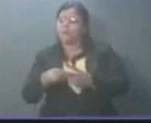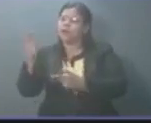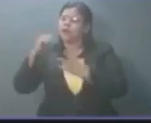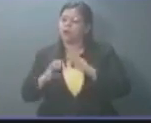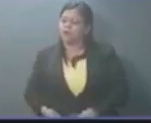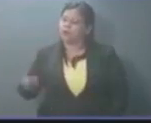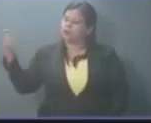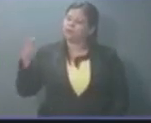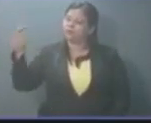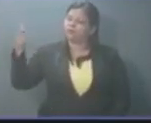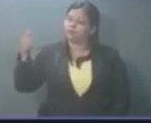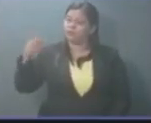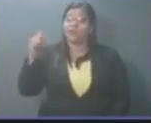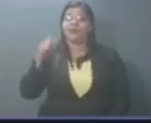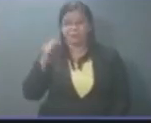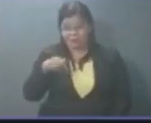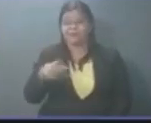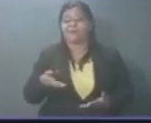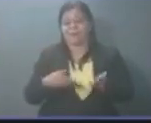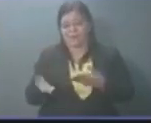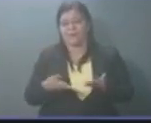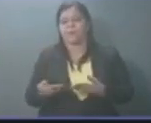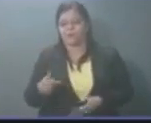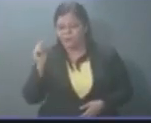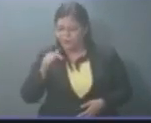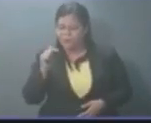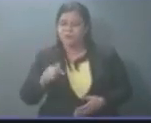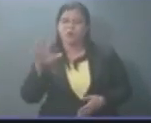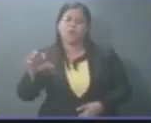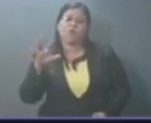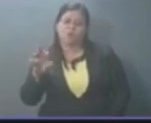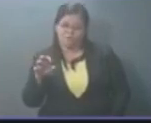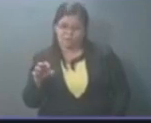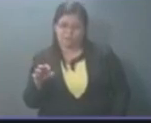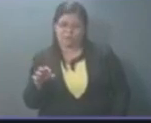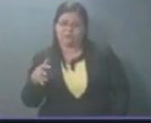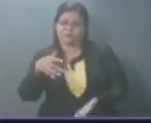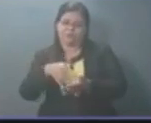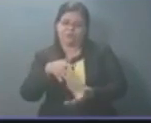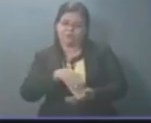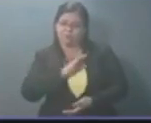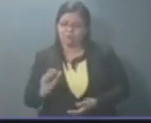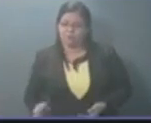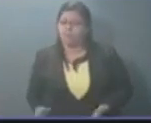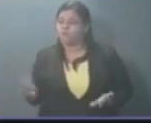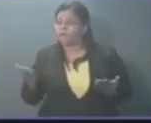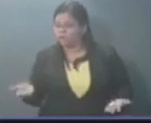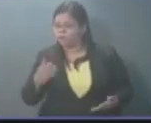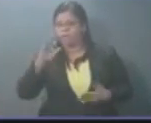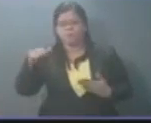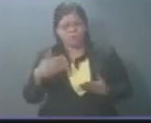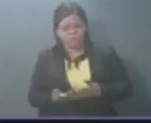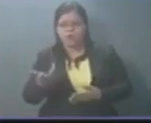subsidio. Ese es el negocio, ciertamente. Eso es una estafa al pueblo salvadoreño porque todos vamos a